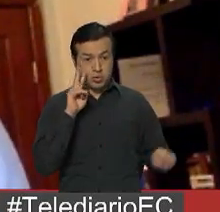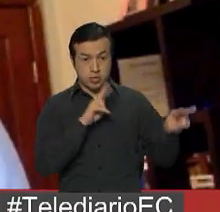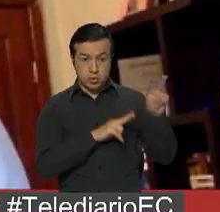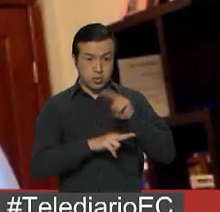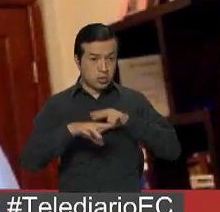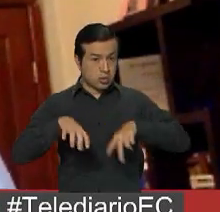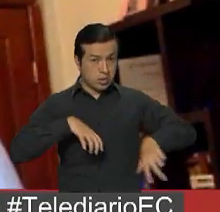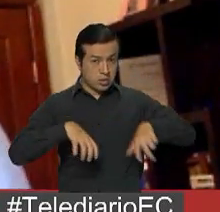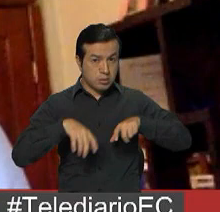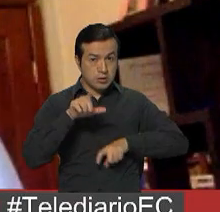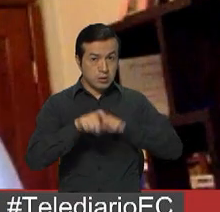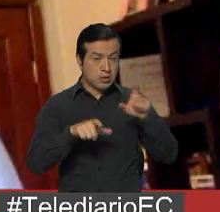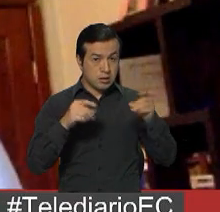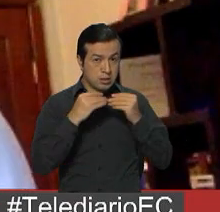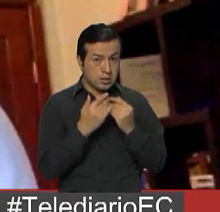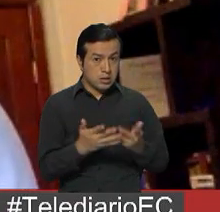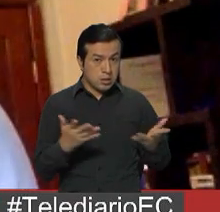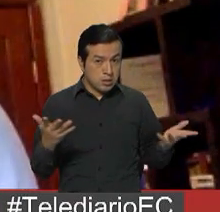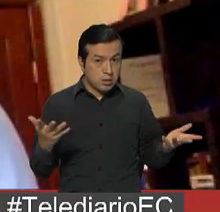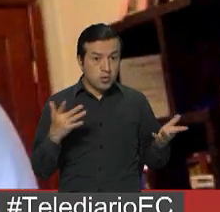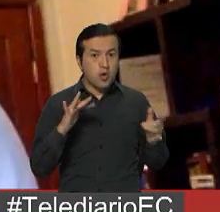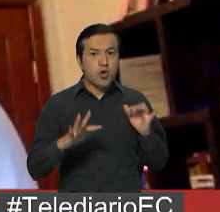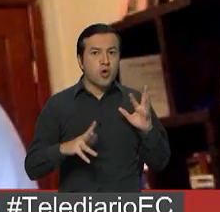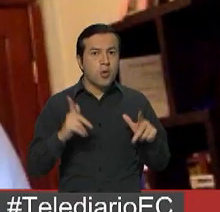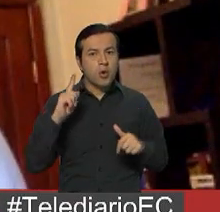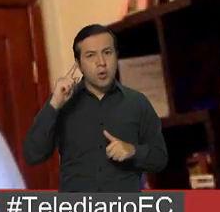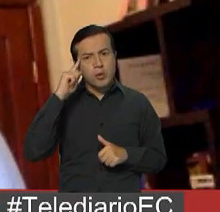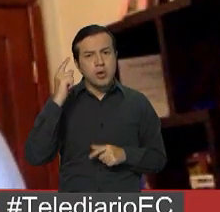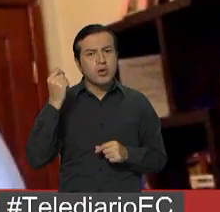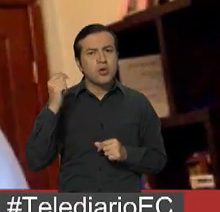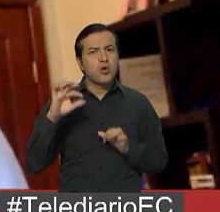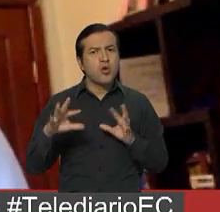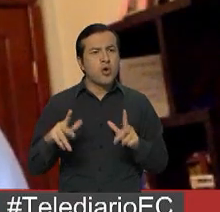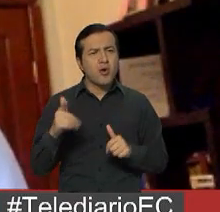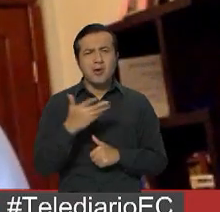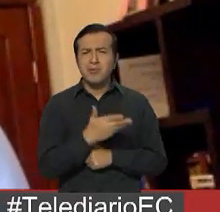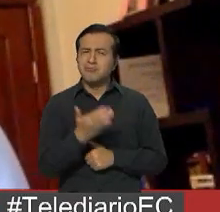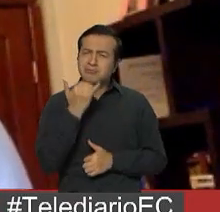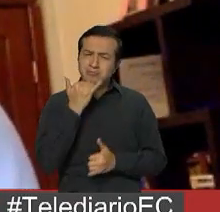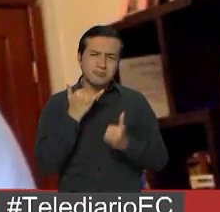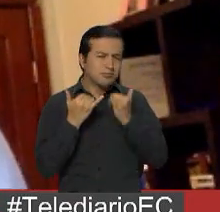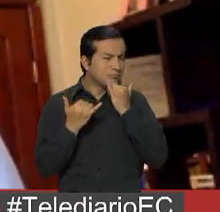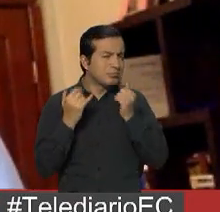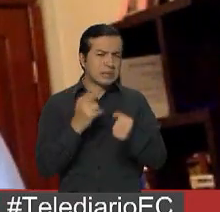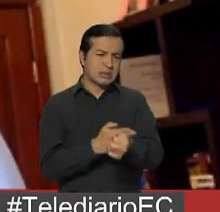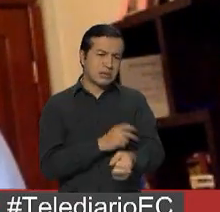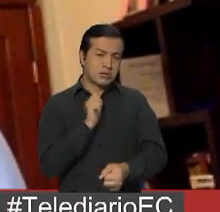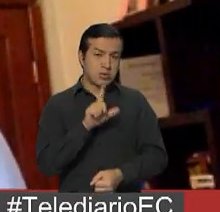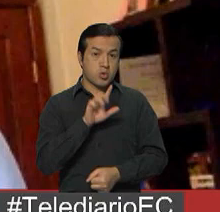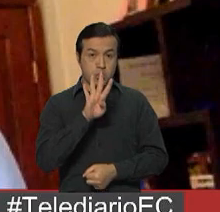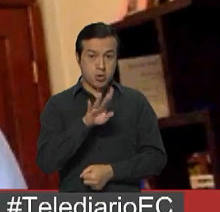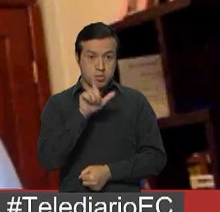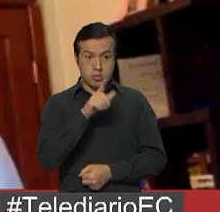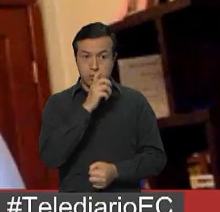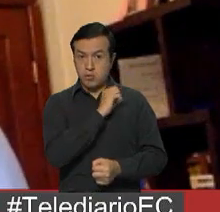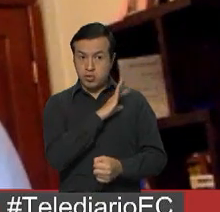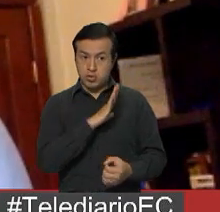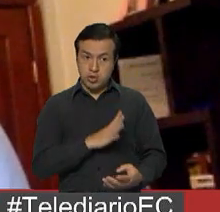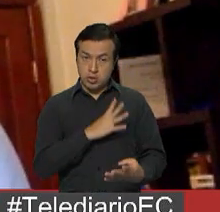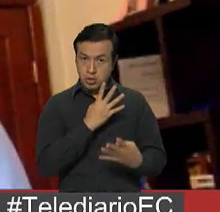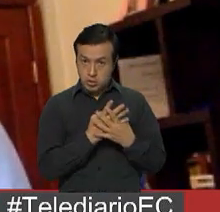accionario de personas para robarle al estado su dinero en materia de salud cuatro personas fueron dictadas prisión